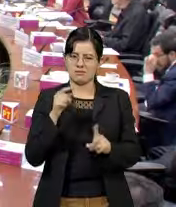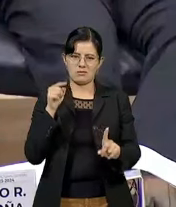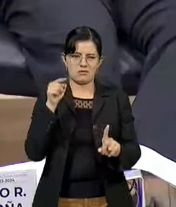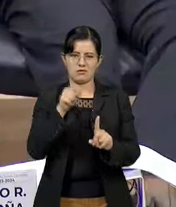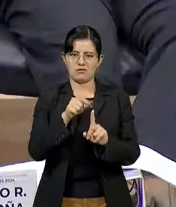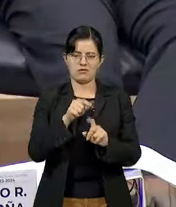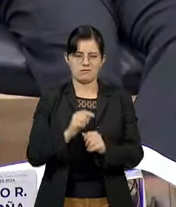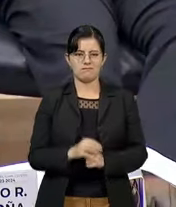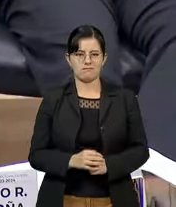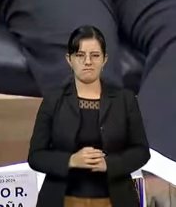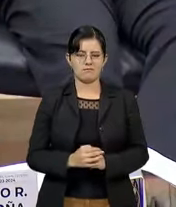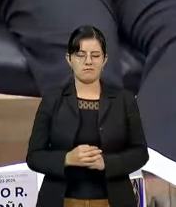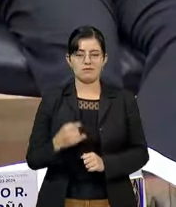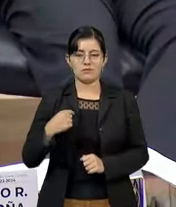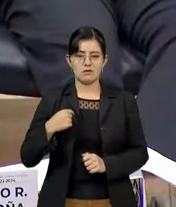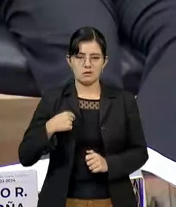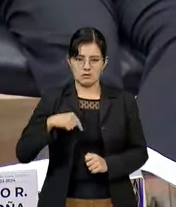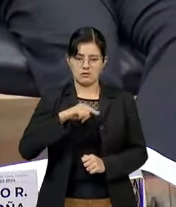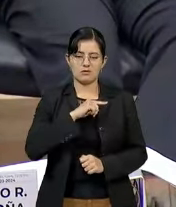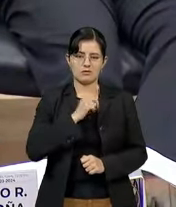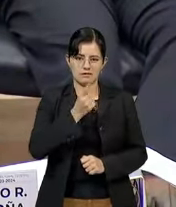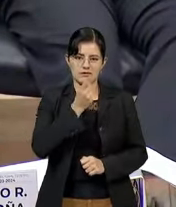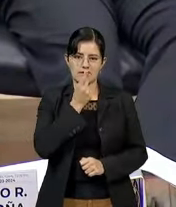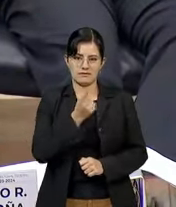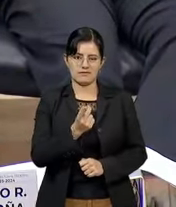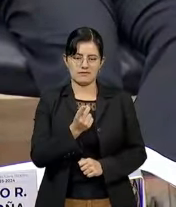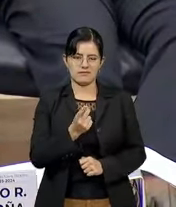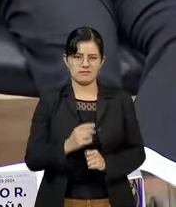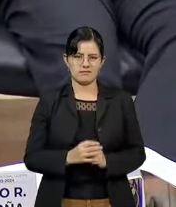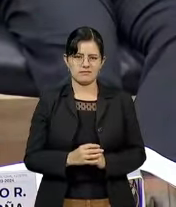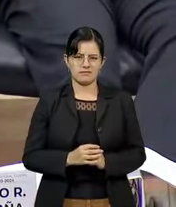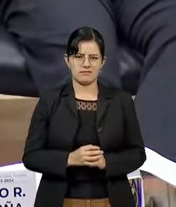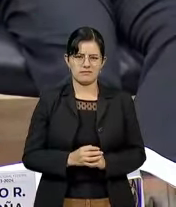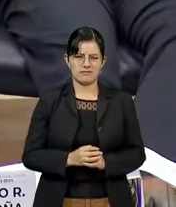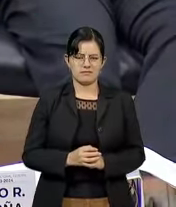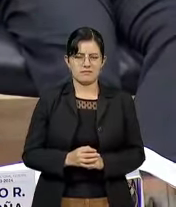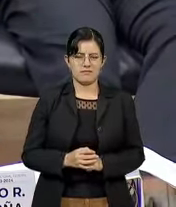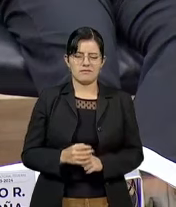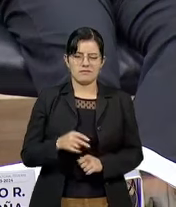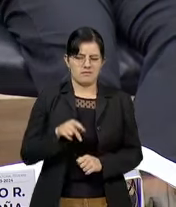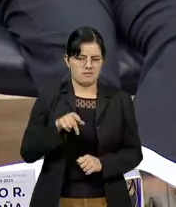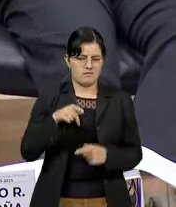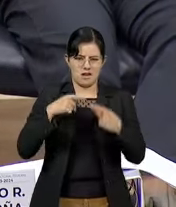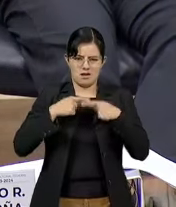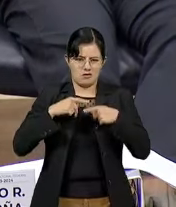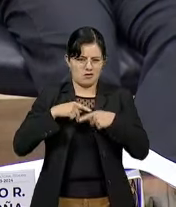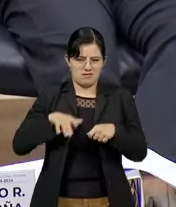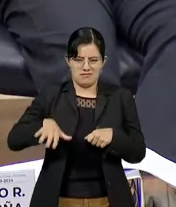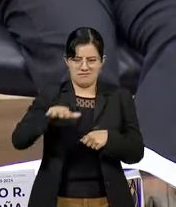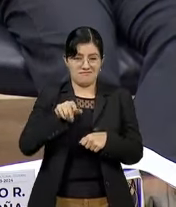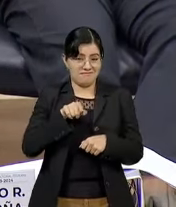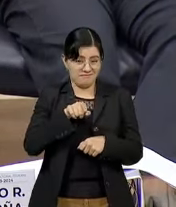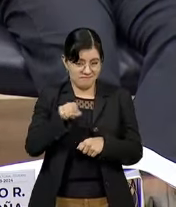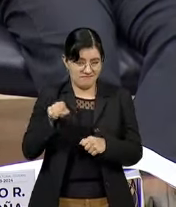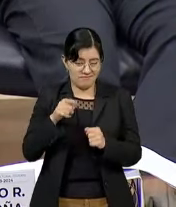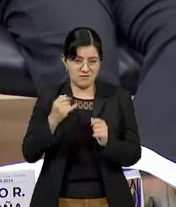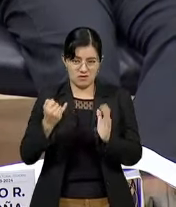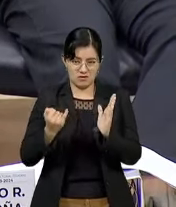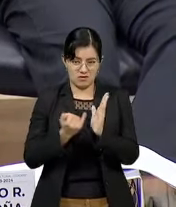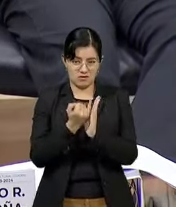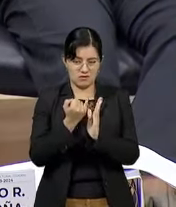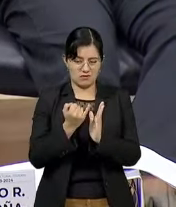encaminado y nosotros les decimos sin ninguna el pueblo va a decidir el pueblo